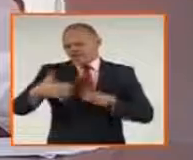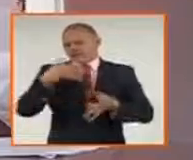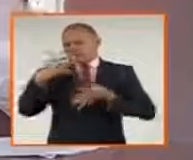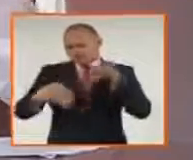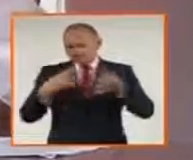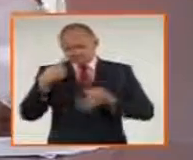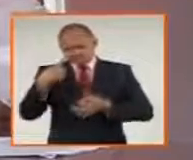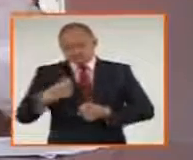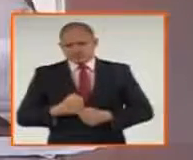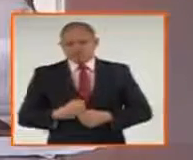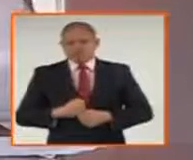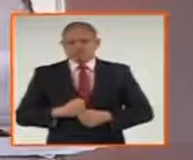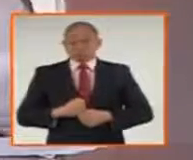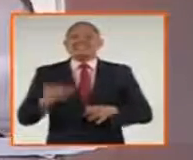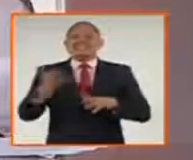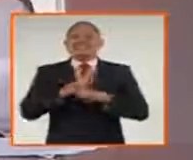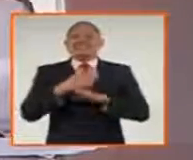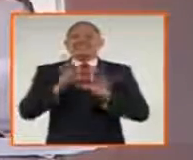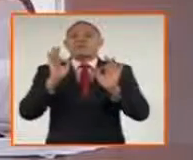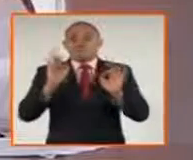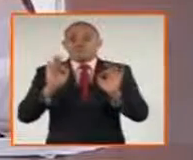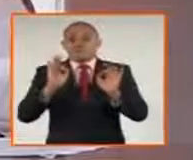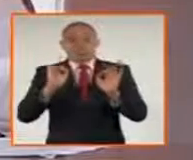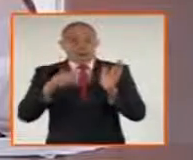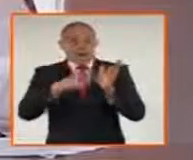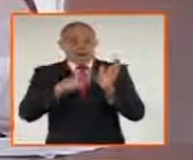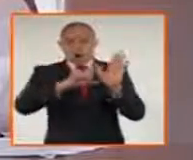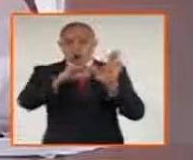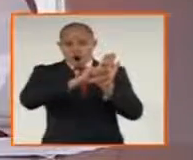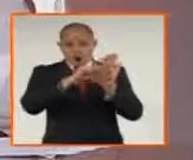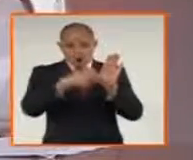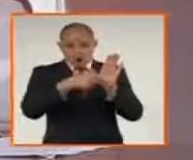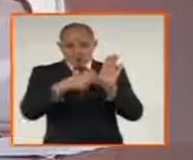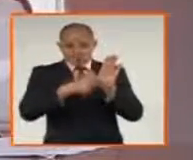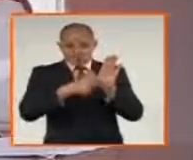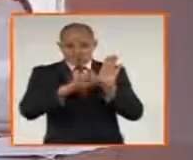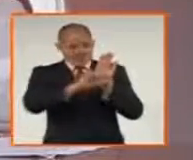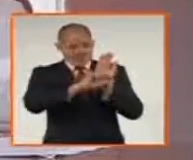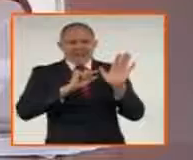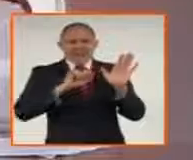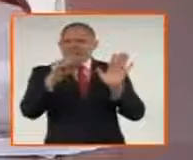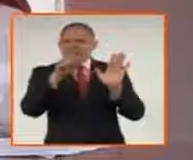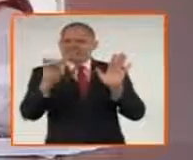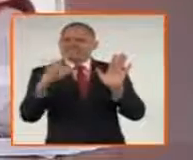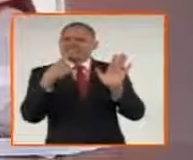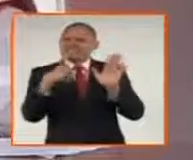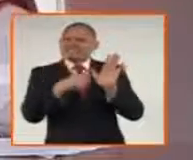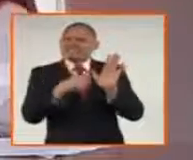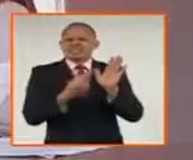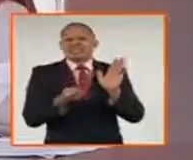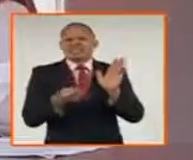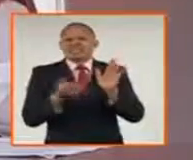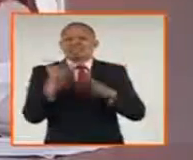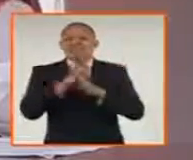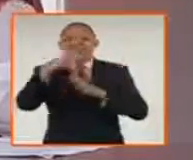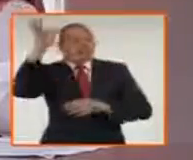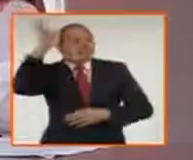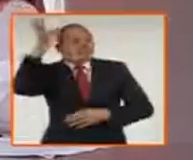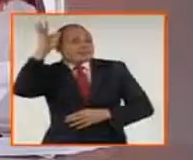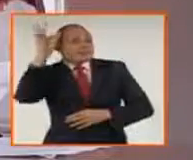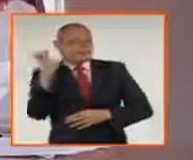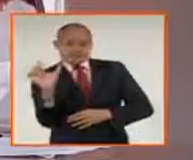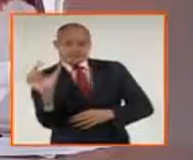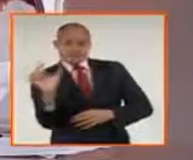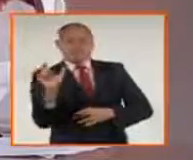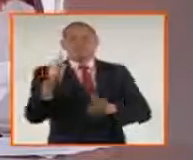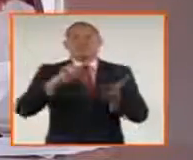el concepto que el mismo artículo 16 nos da de qué cosa es el parentesco. El parentesco, nos dice